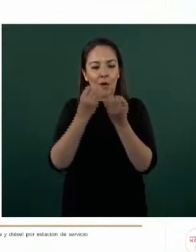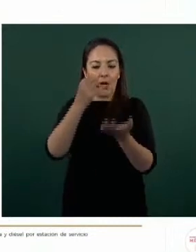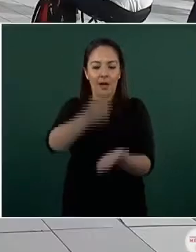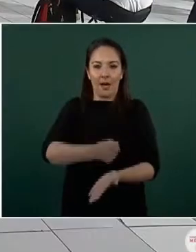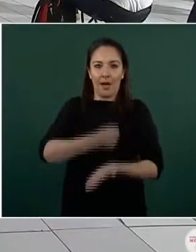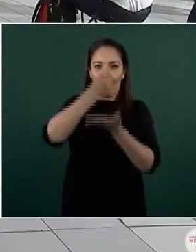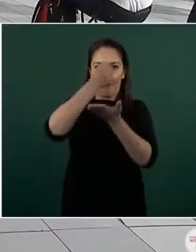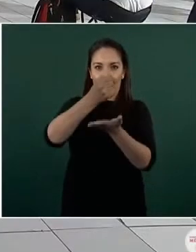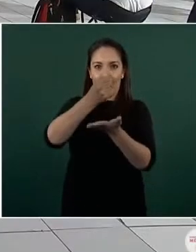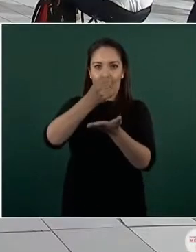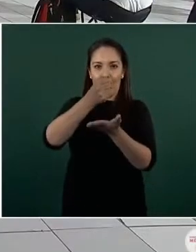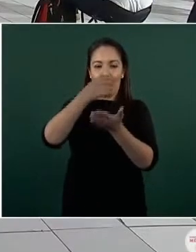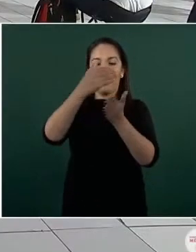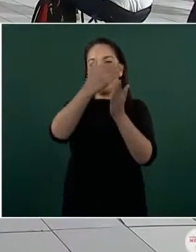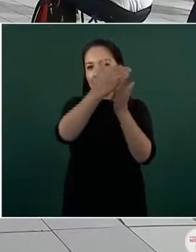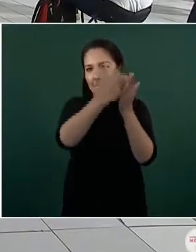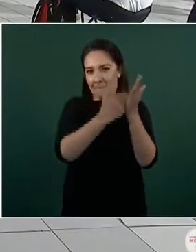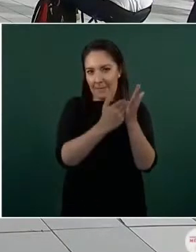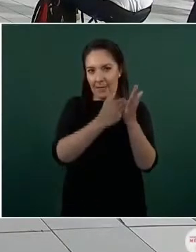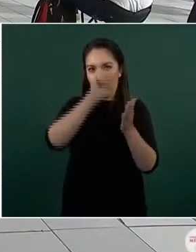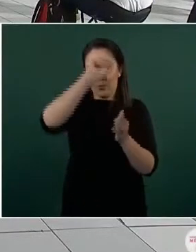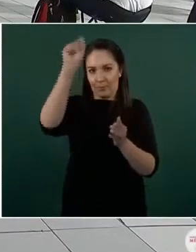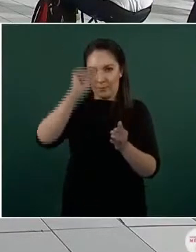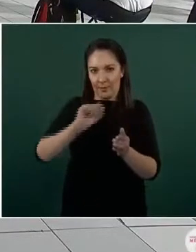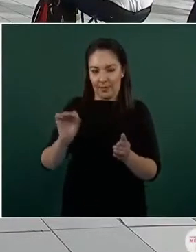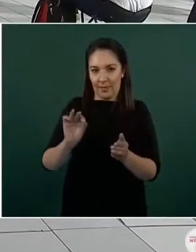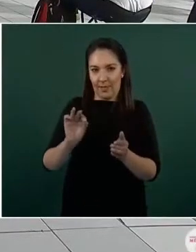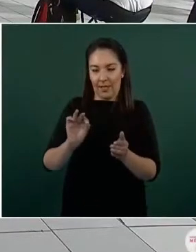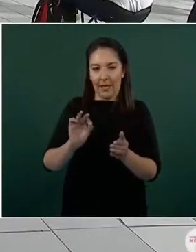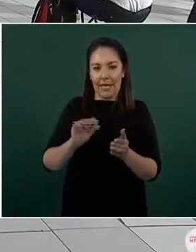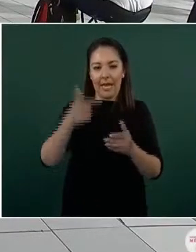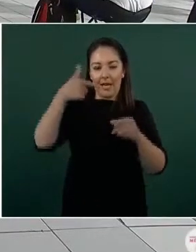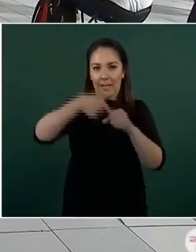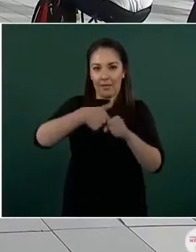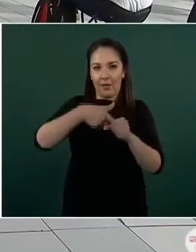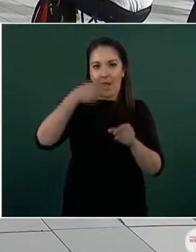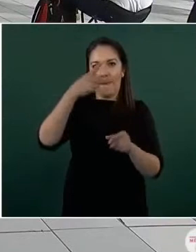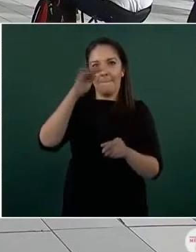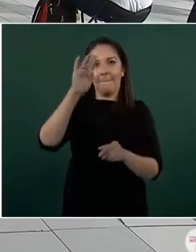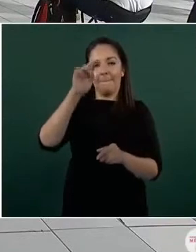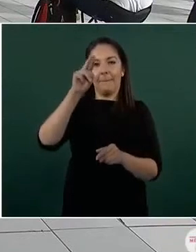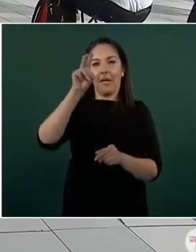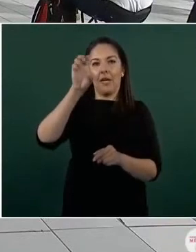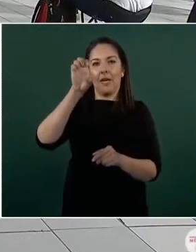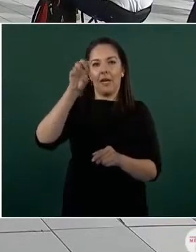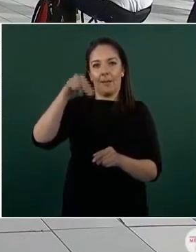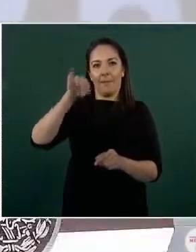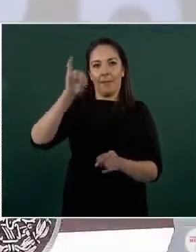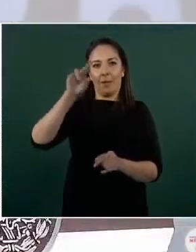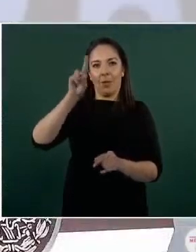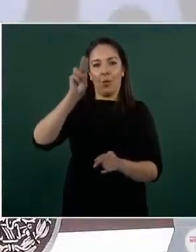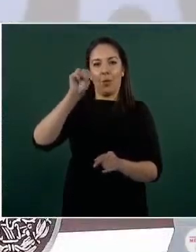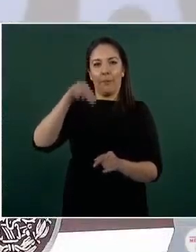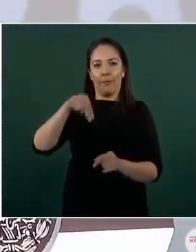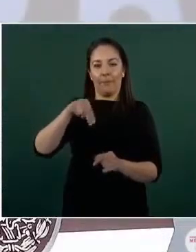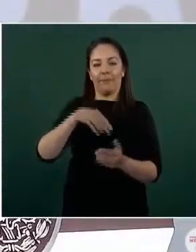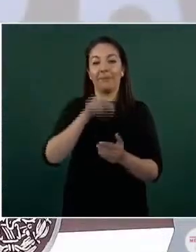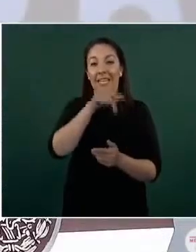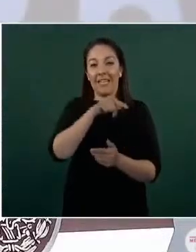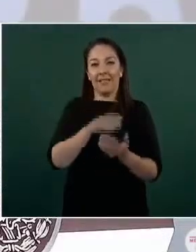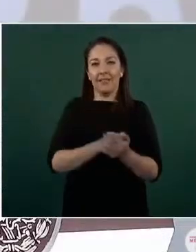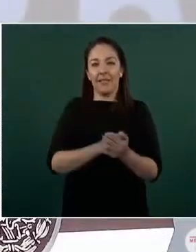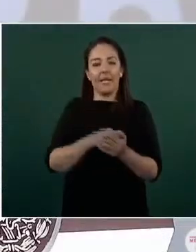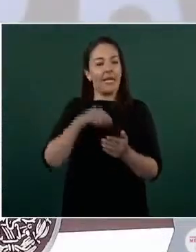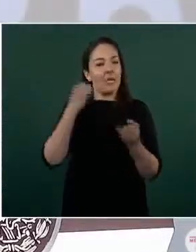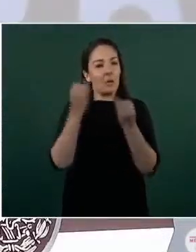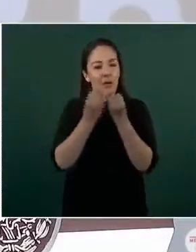un porcentaje más bajo, a la premium, que tiene un promedio nacional de 22 pesos con 38 centavos, y el